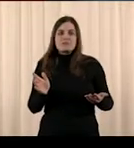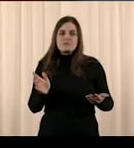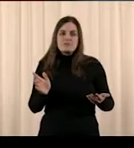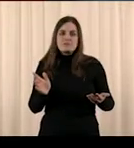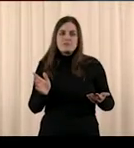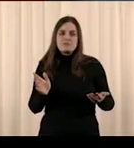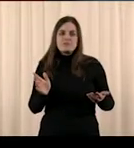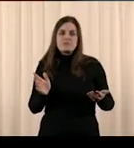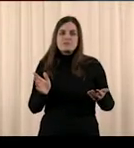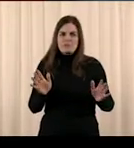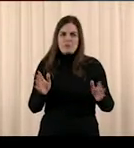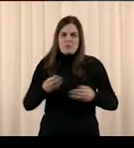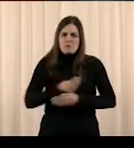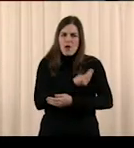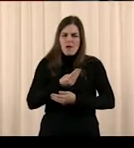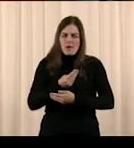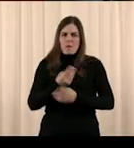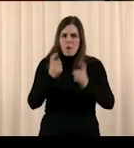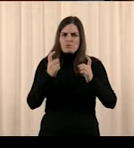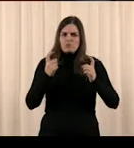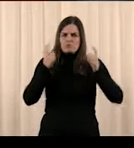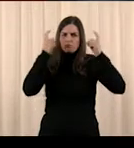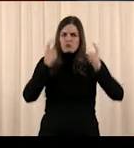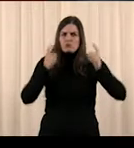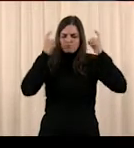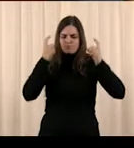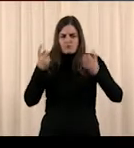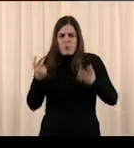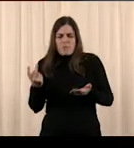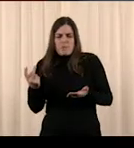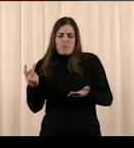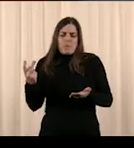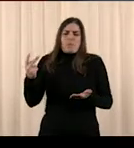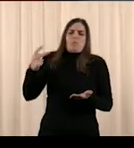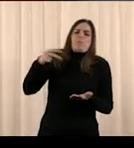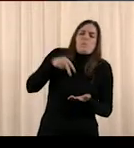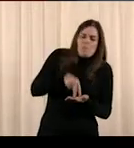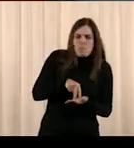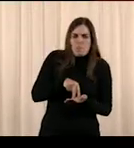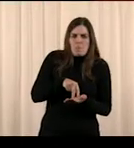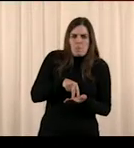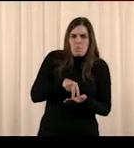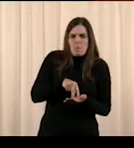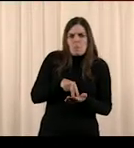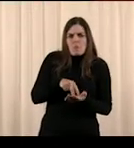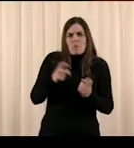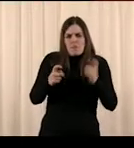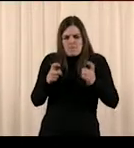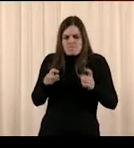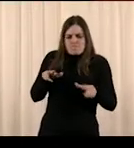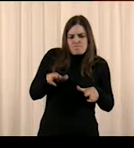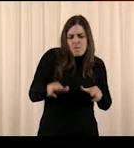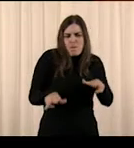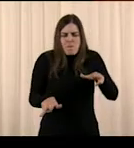trying, making va a intentar hacer ese esfuerzo por sí mismo. Ve a los demás caminando y él también quiere hacerlo.